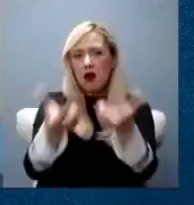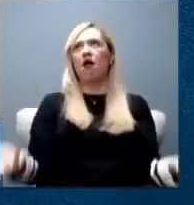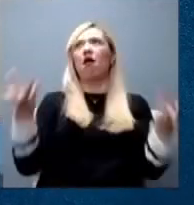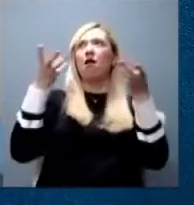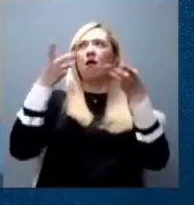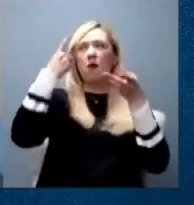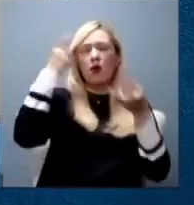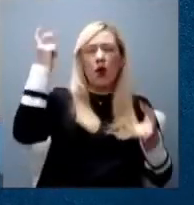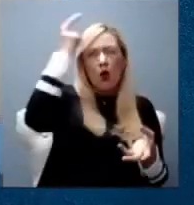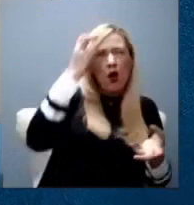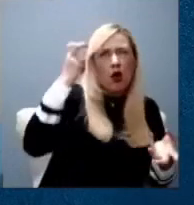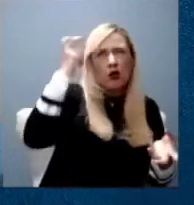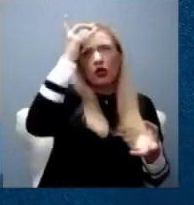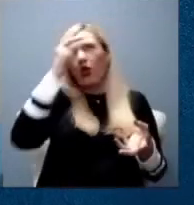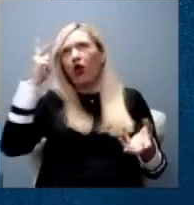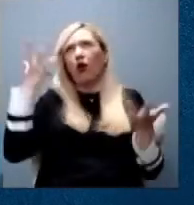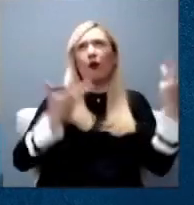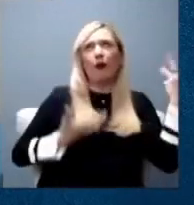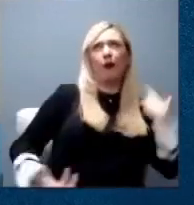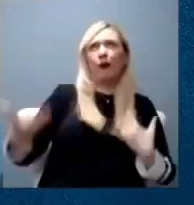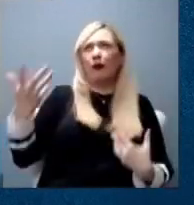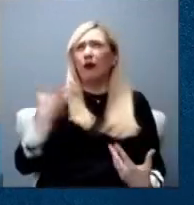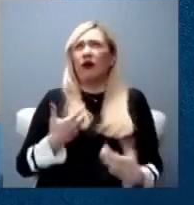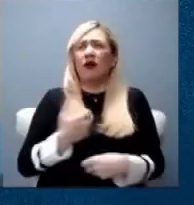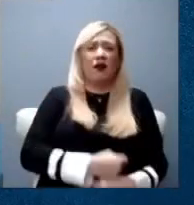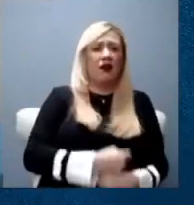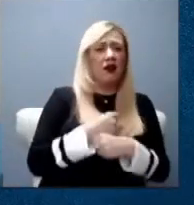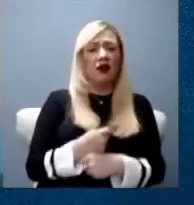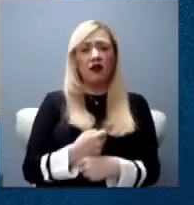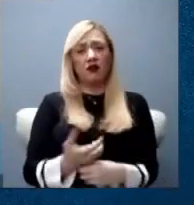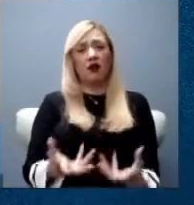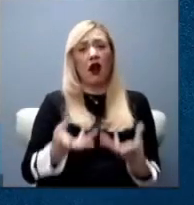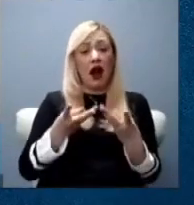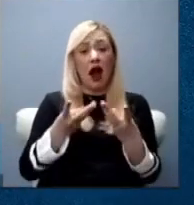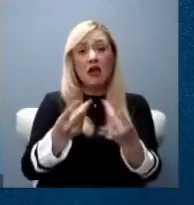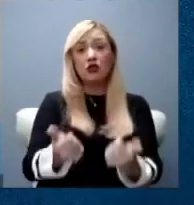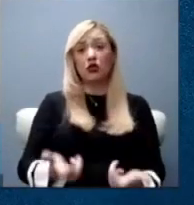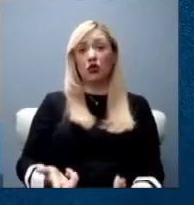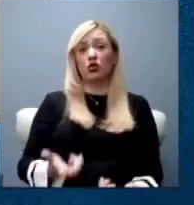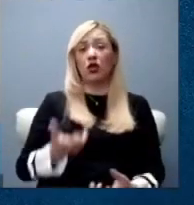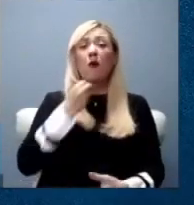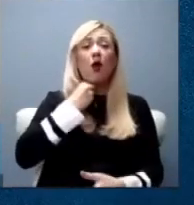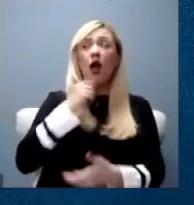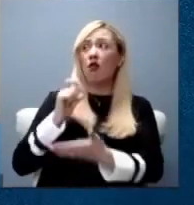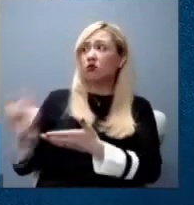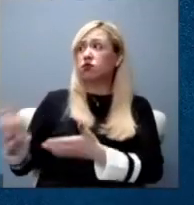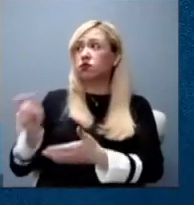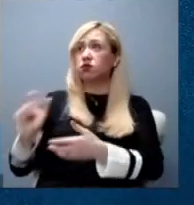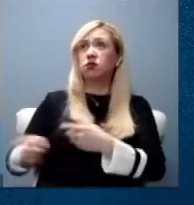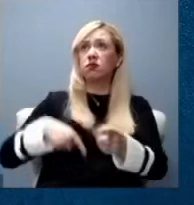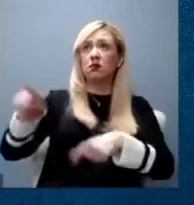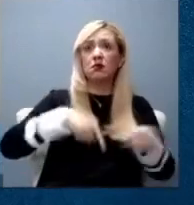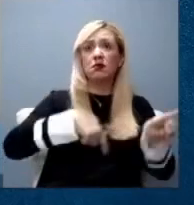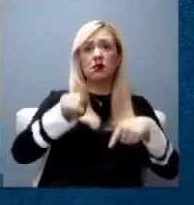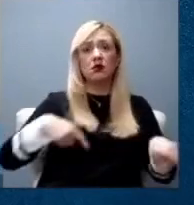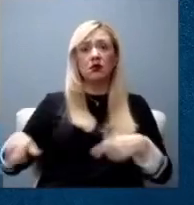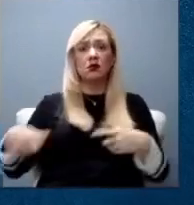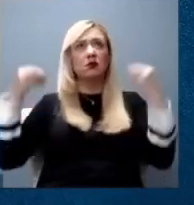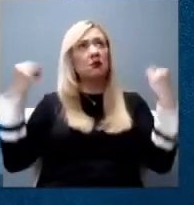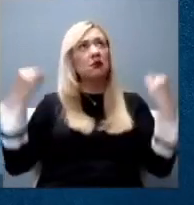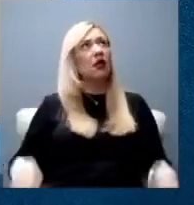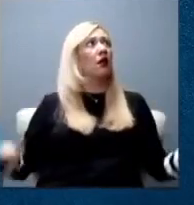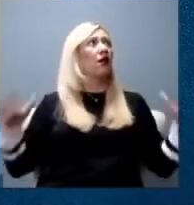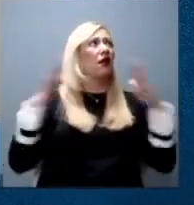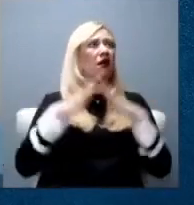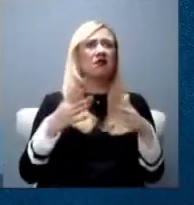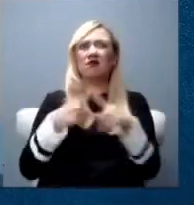moral que sufren las víctimas de violaciones a derechos humanos y obviamente los gastos y costas en que ocurrió en que incurrieron las víctimas y sus representantes